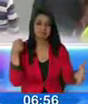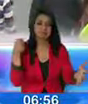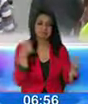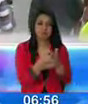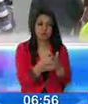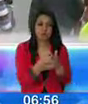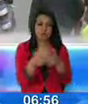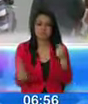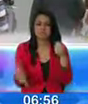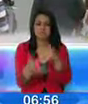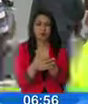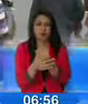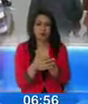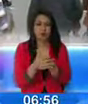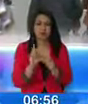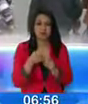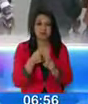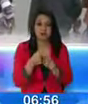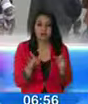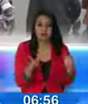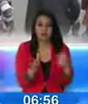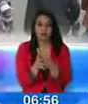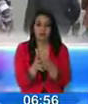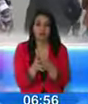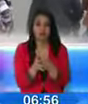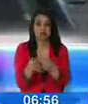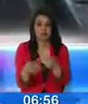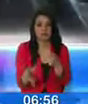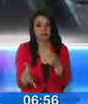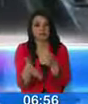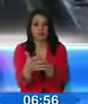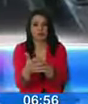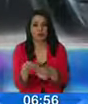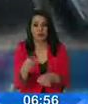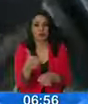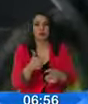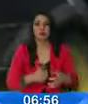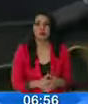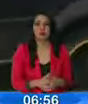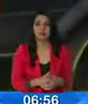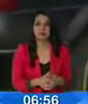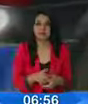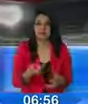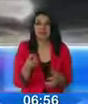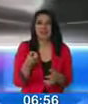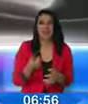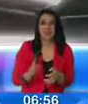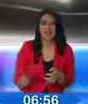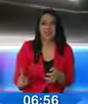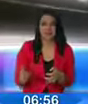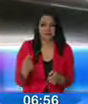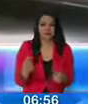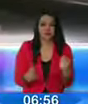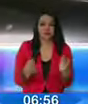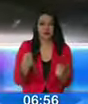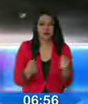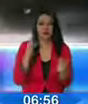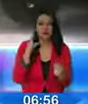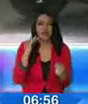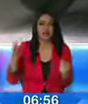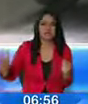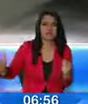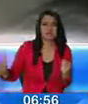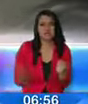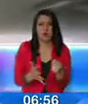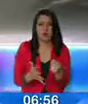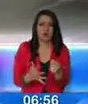de tipología choque lateral angular y estrellamiento. La parte lateral derecha de este vehículo negro quedó totalmente